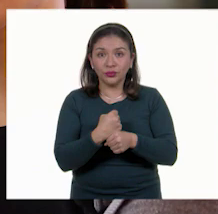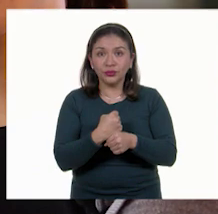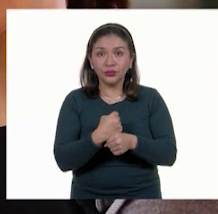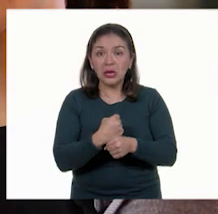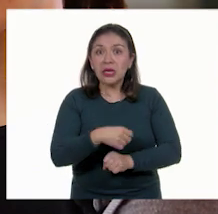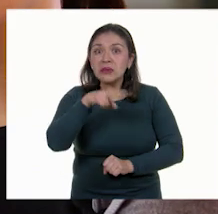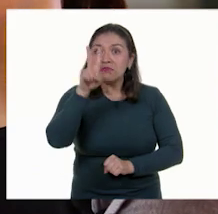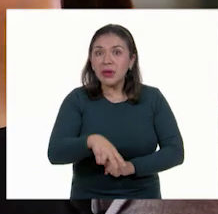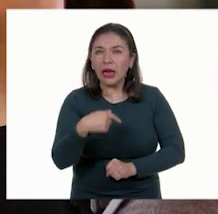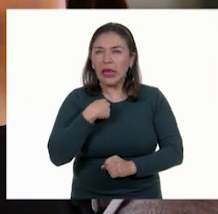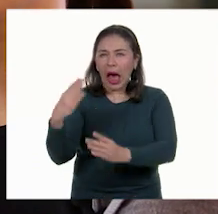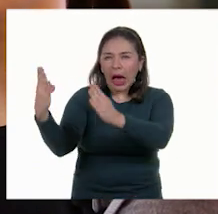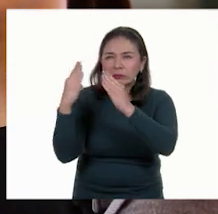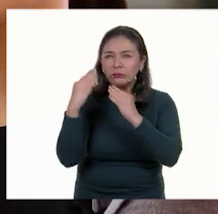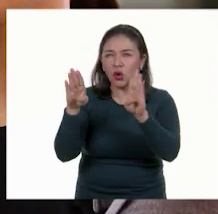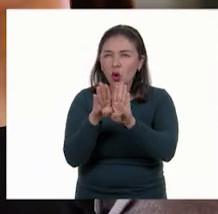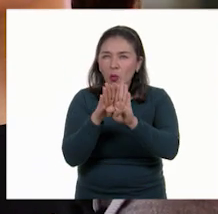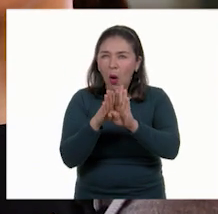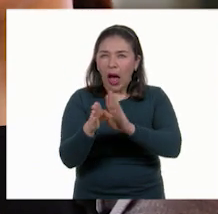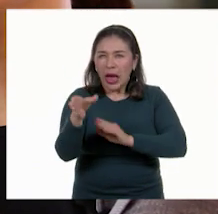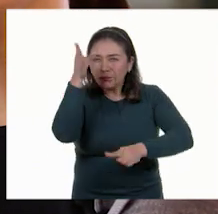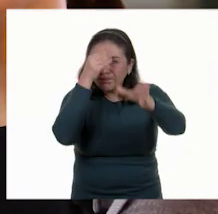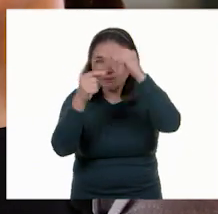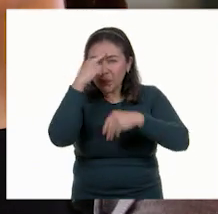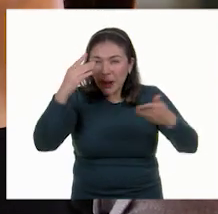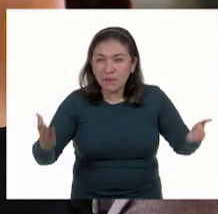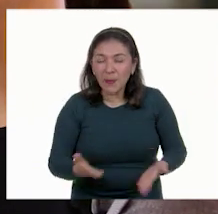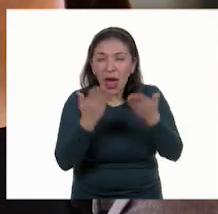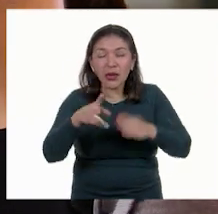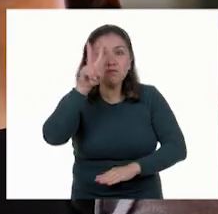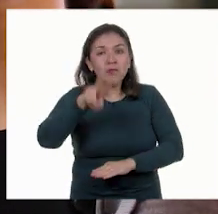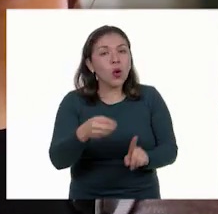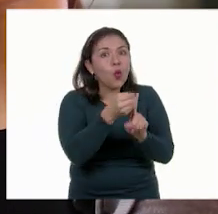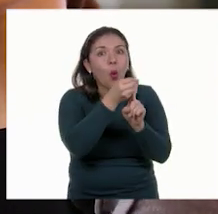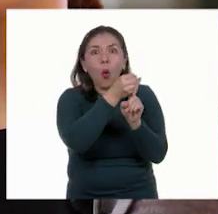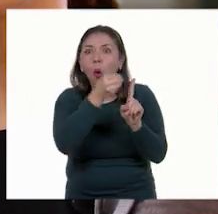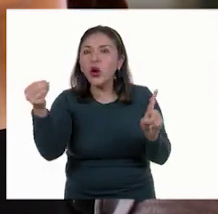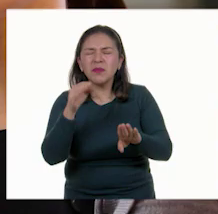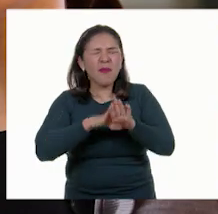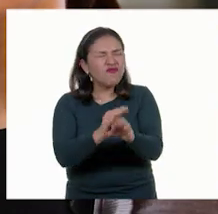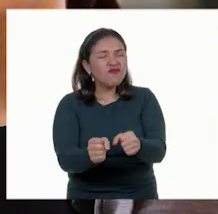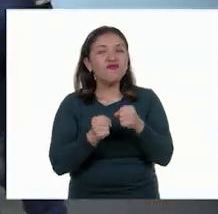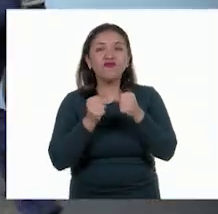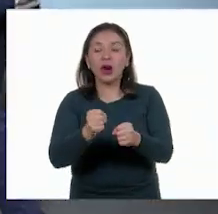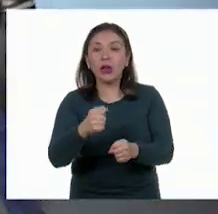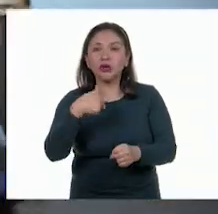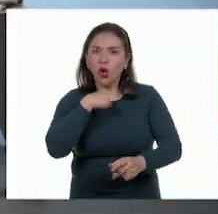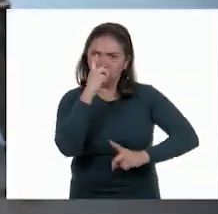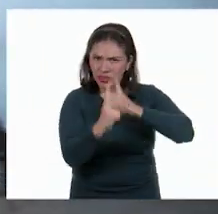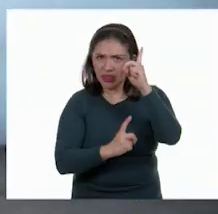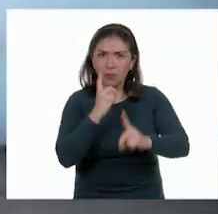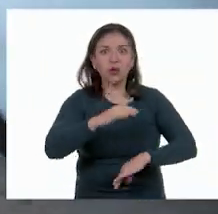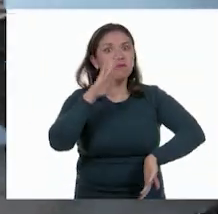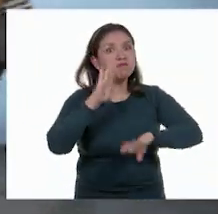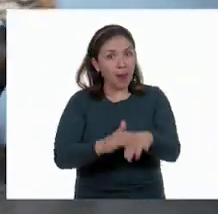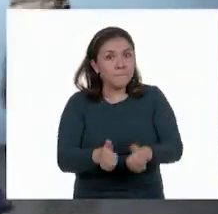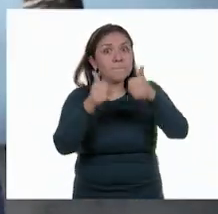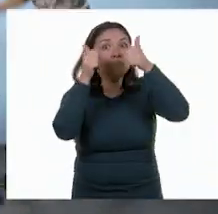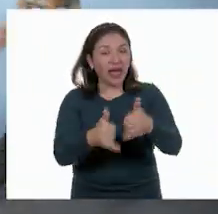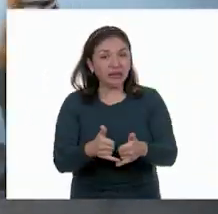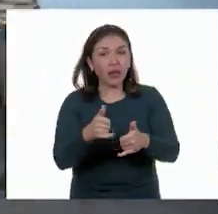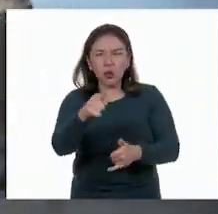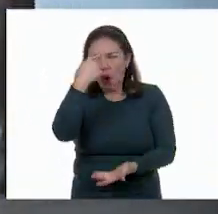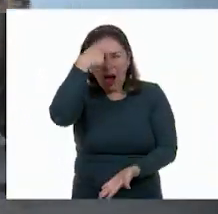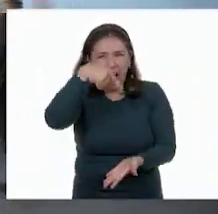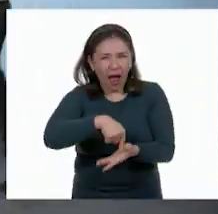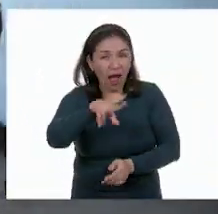pues la preparación de un bailarín es totalmente una disciplina muy, muy fuerte. Somos deportistas de alto rendimiento, la gente que no